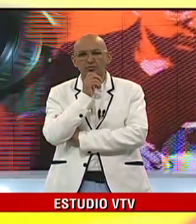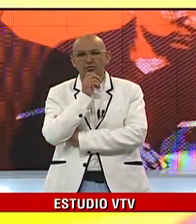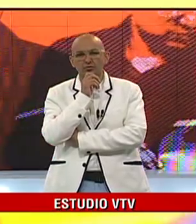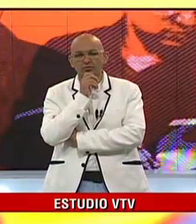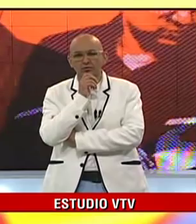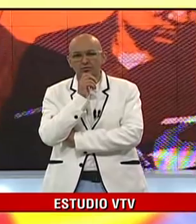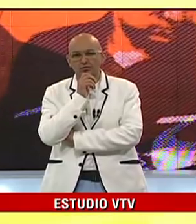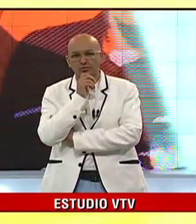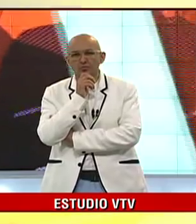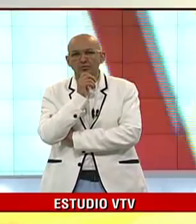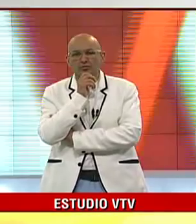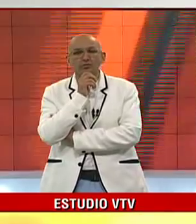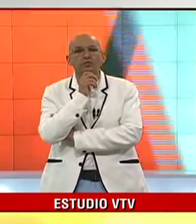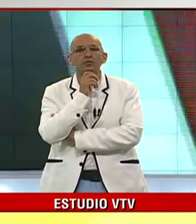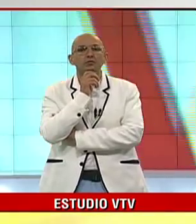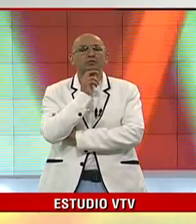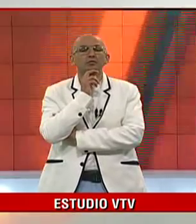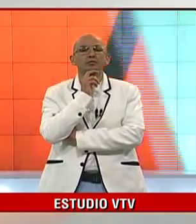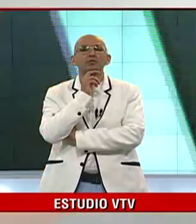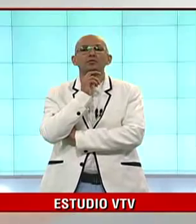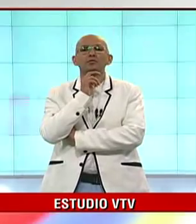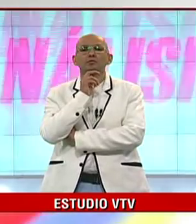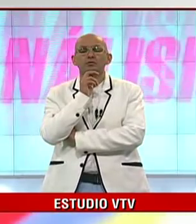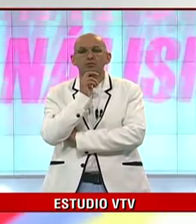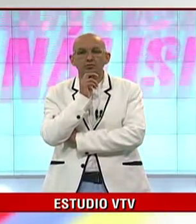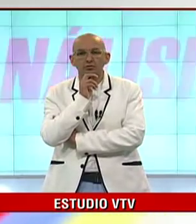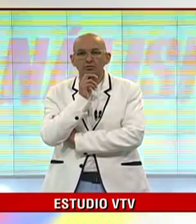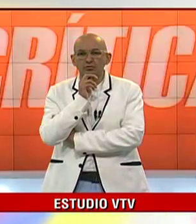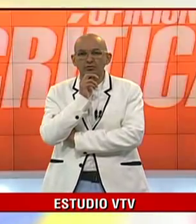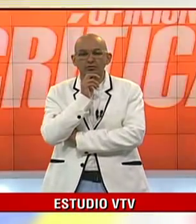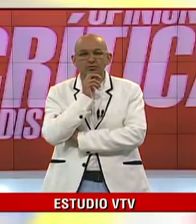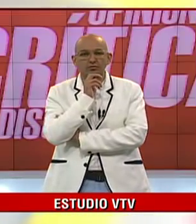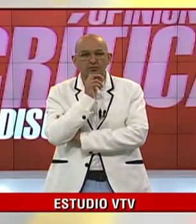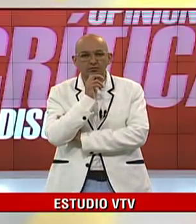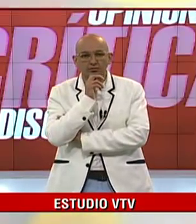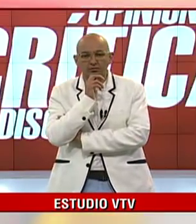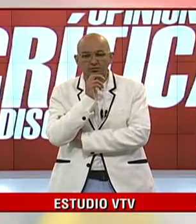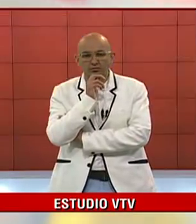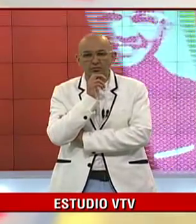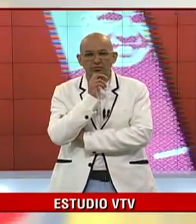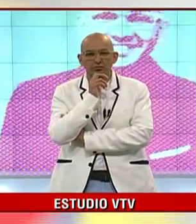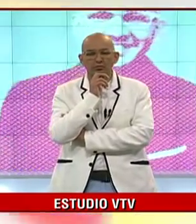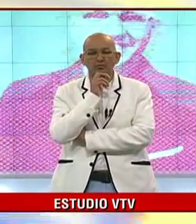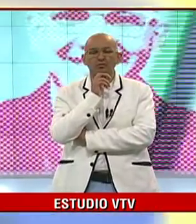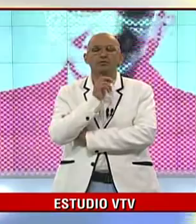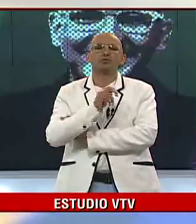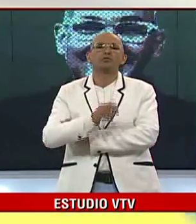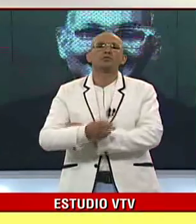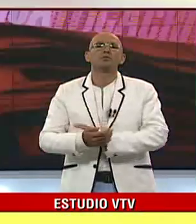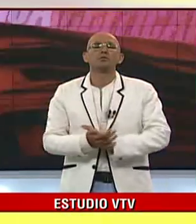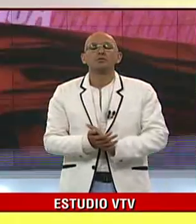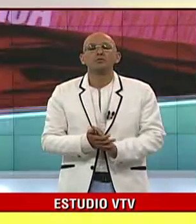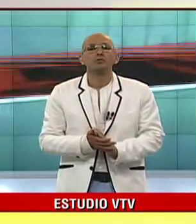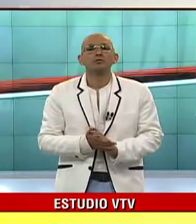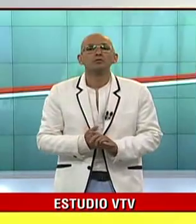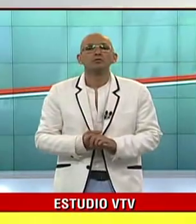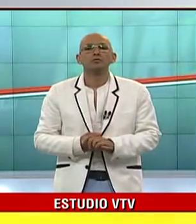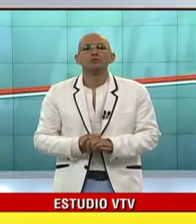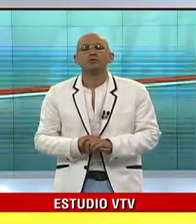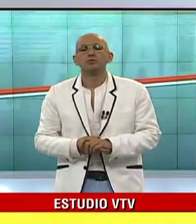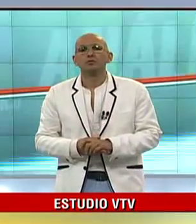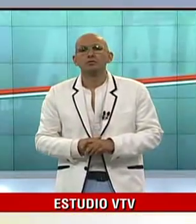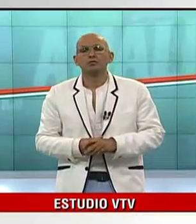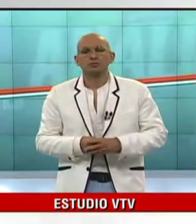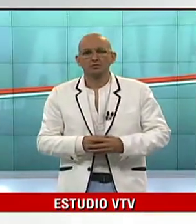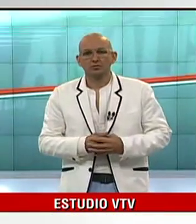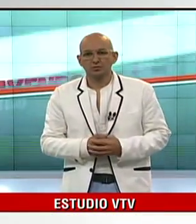firmar y garantizar su compromiso de respetar la Constitución, la ley y al pueblo de Venezuela.